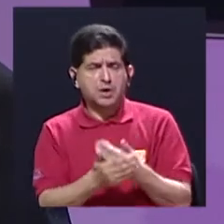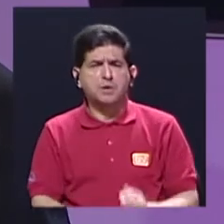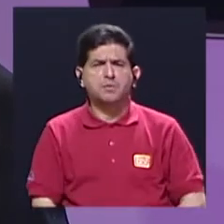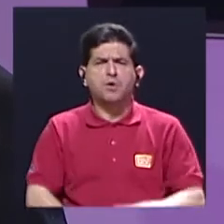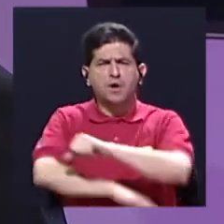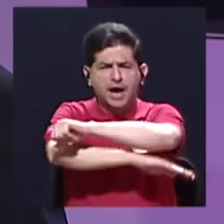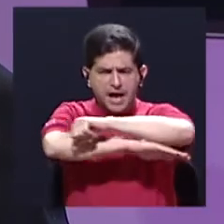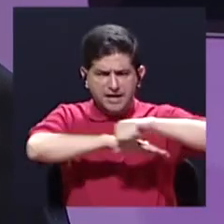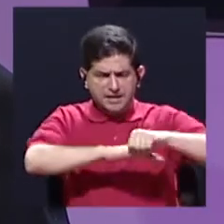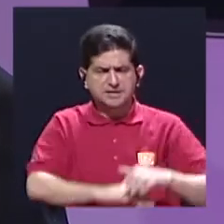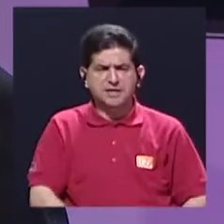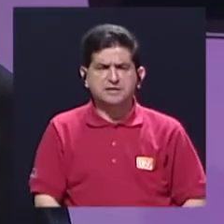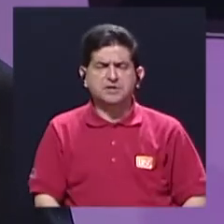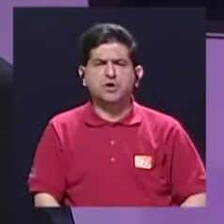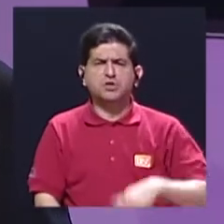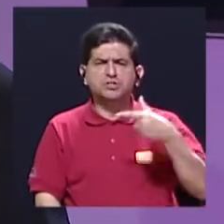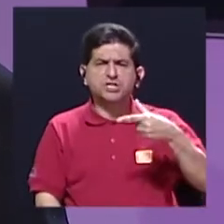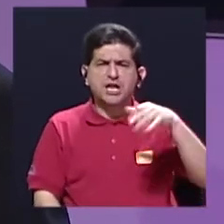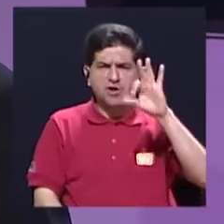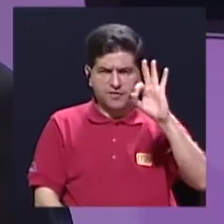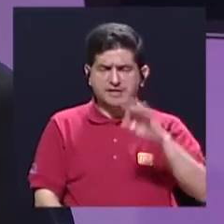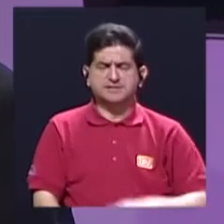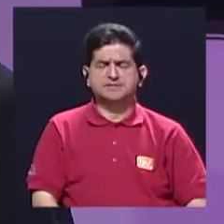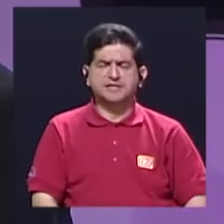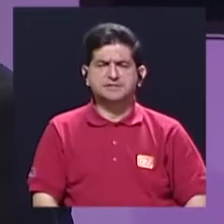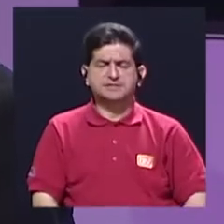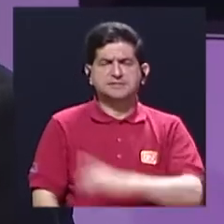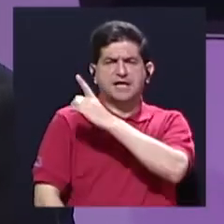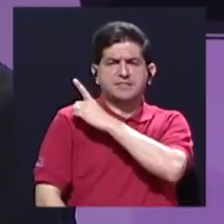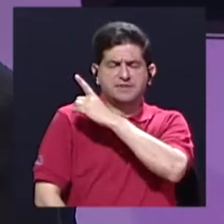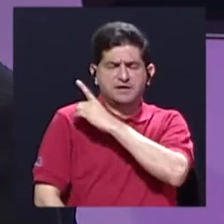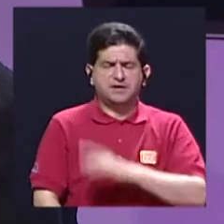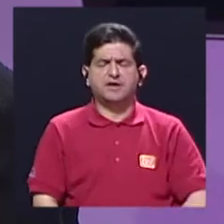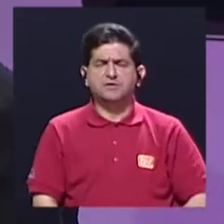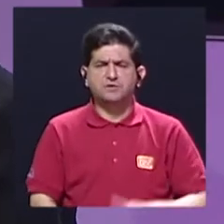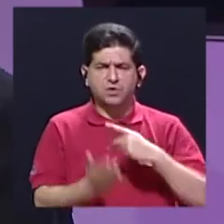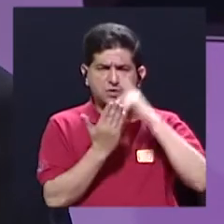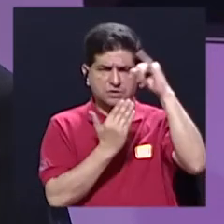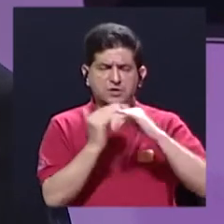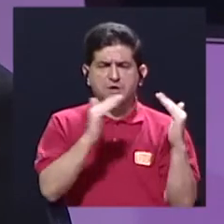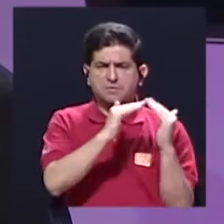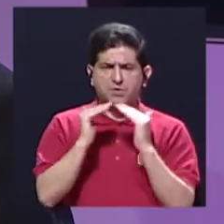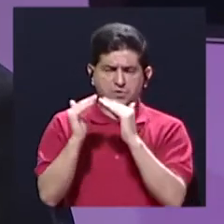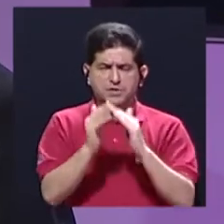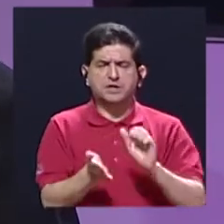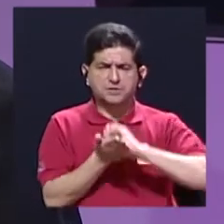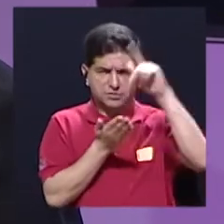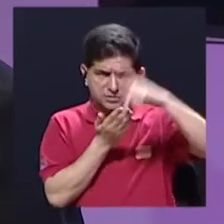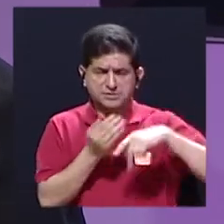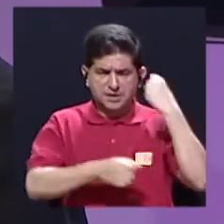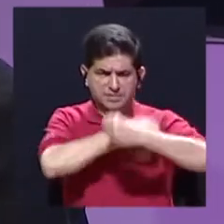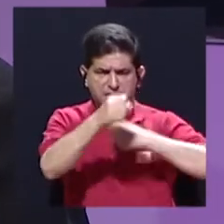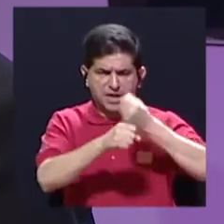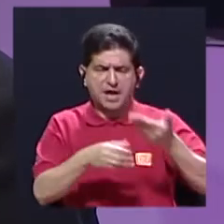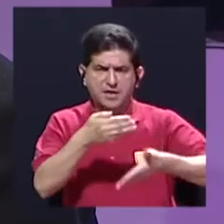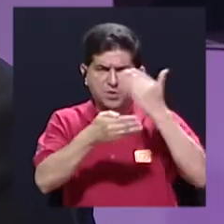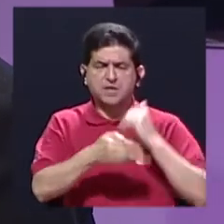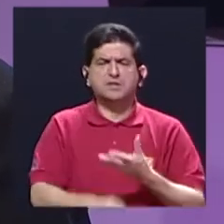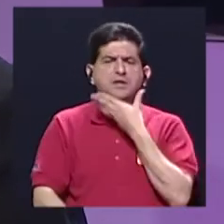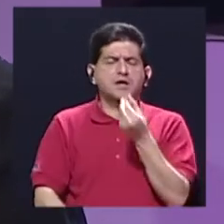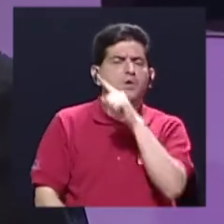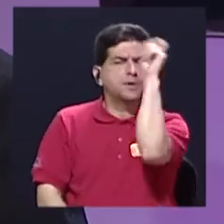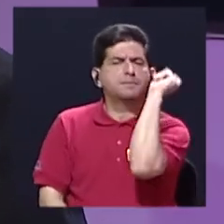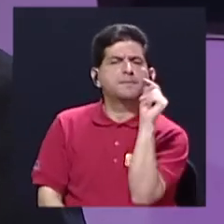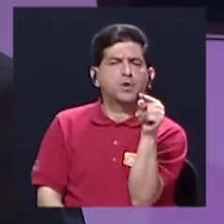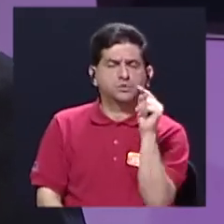el arquitecto Gilio Francesa, director de urbanismo de la Municipalidad de Montes de Oca, el año pasado, en diciembre, hace una